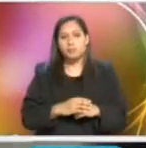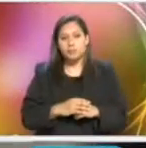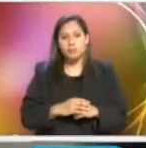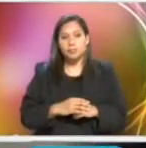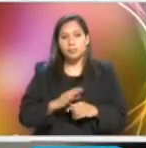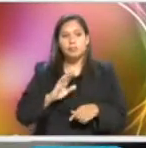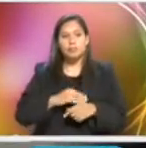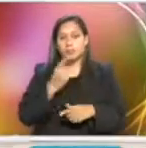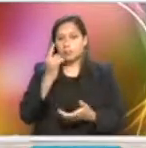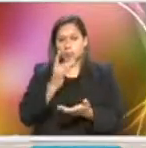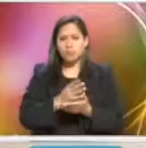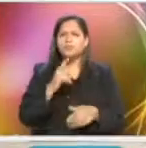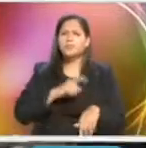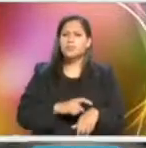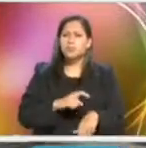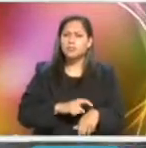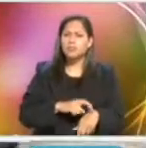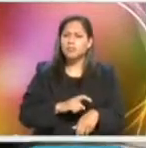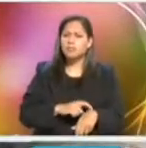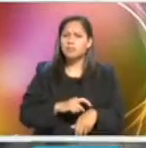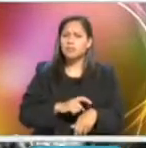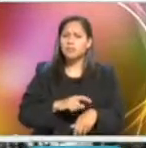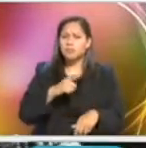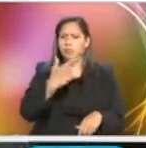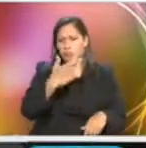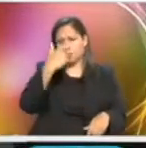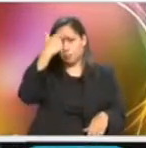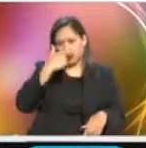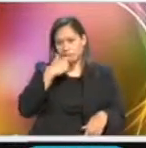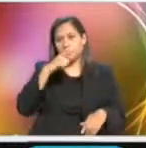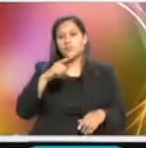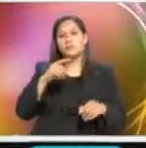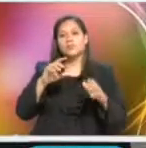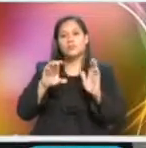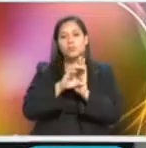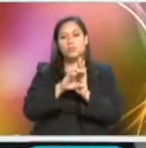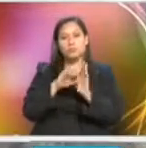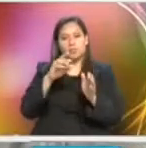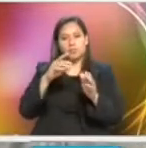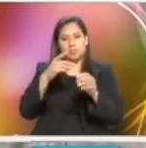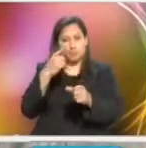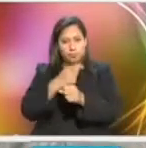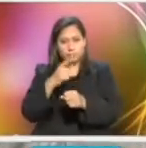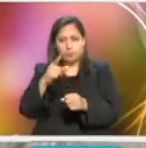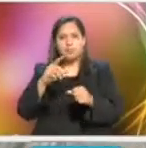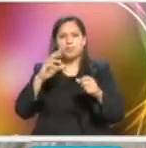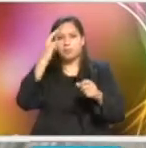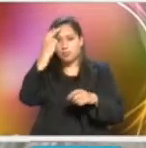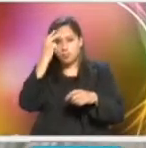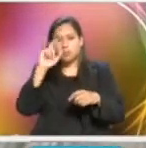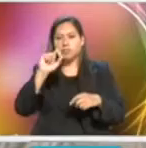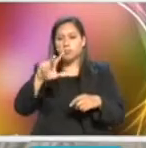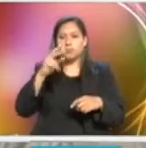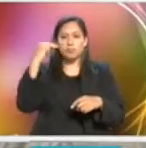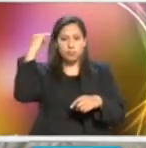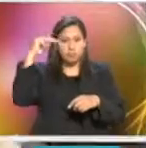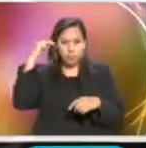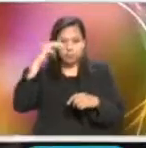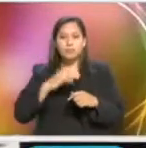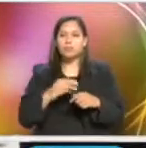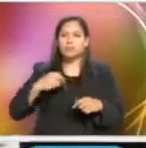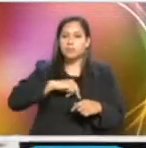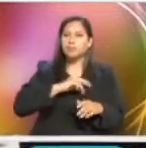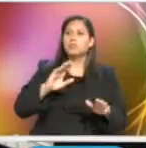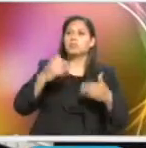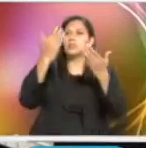por favor, es único. Vayan. ¿Qué horario va a ser? ¿En qué horario va a ser? Es a las 7 de la noche en la sala principal de Bellas Artes, el 28 de mayo. Ok, ¿y entonces hay que